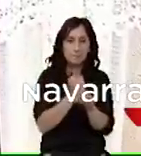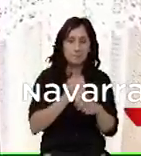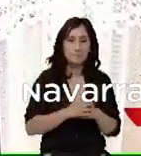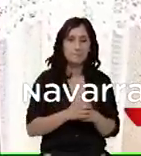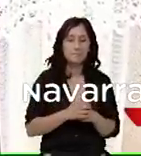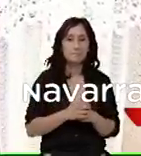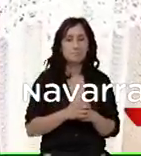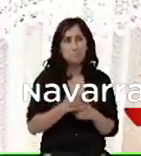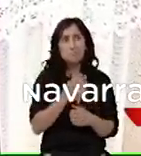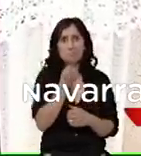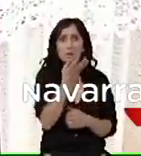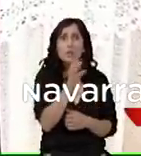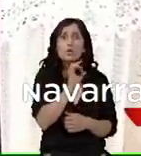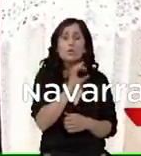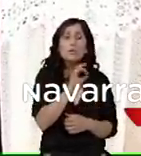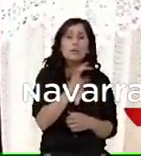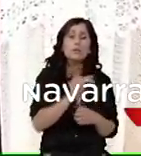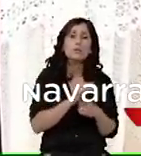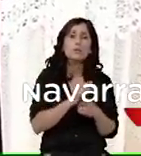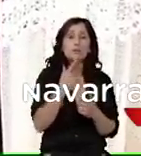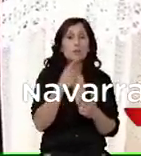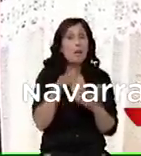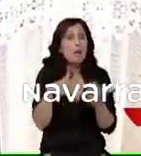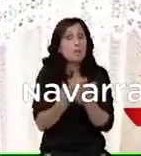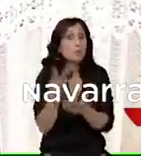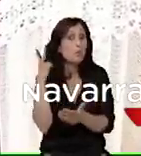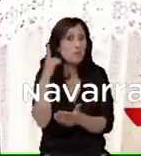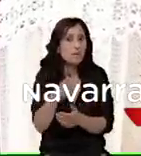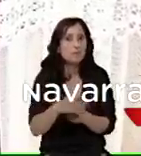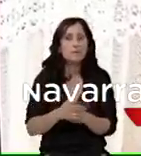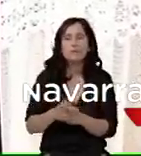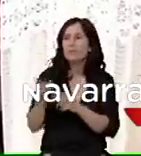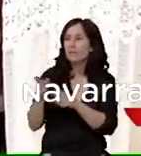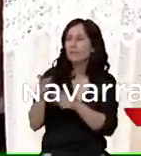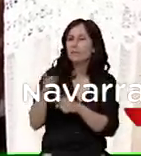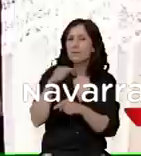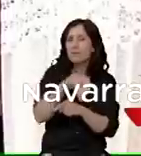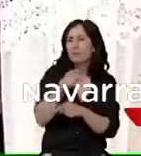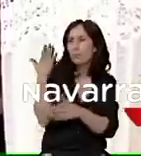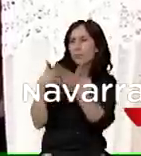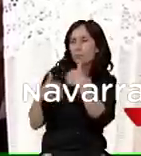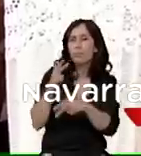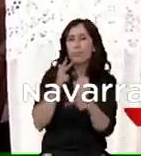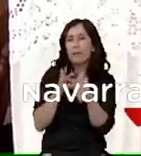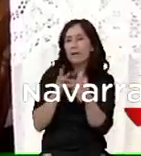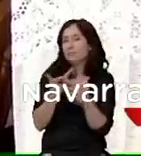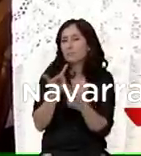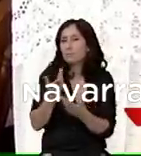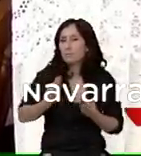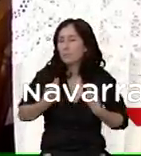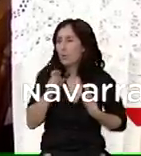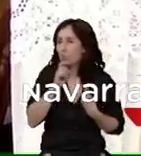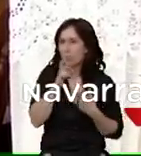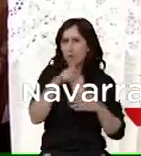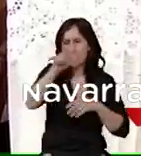Muy bien, muy contenta, hasta que me jubilé. ¿Y cómo era la vida en la taberna? Porque entonces... Pues muy buena. Había